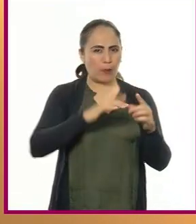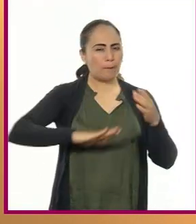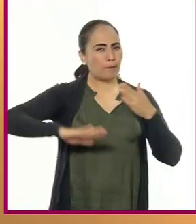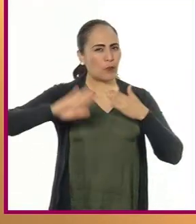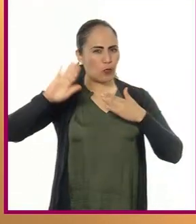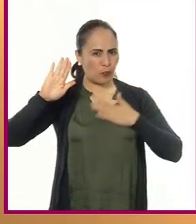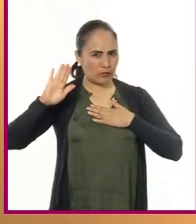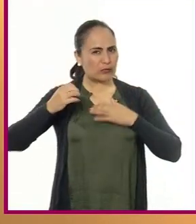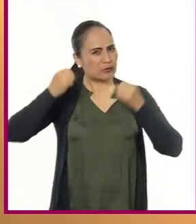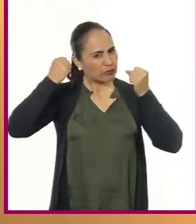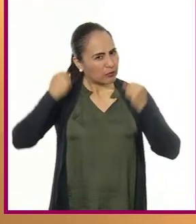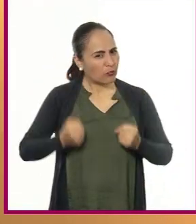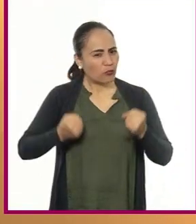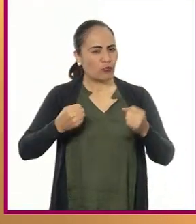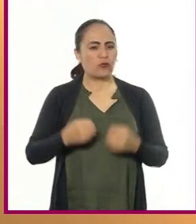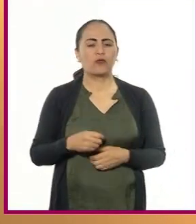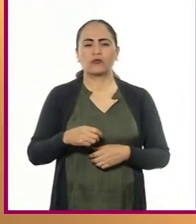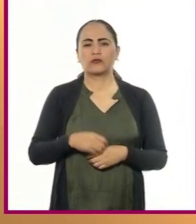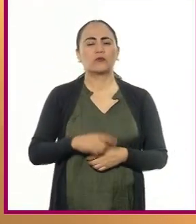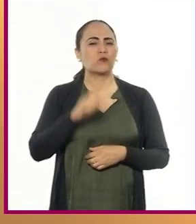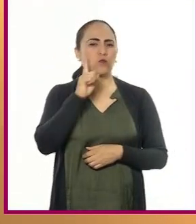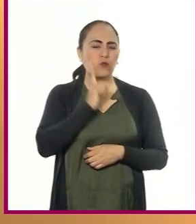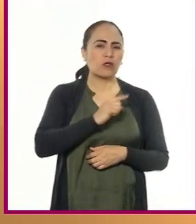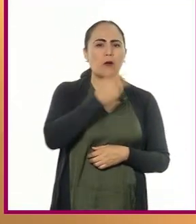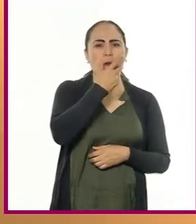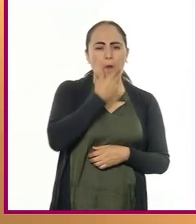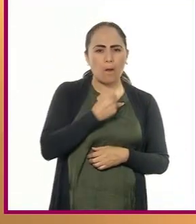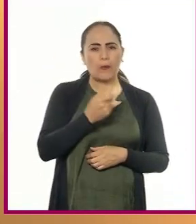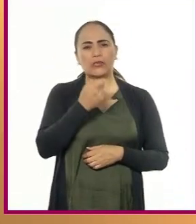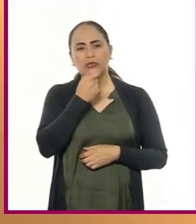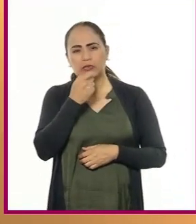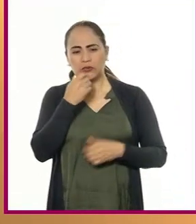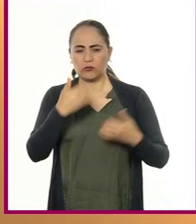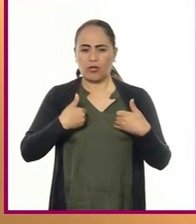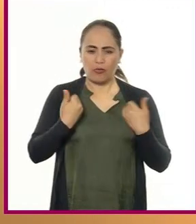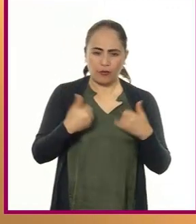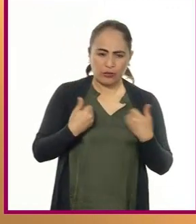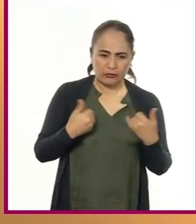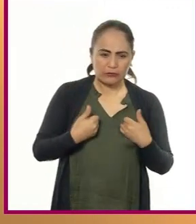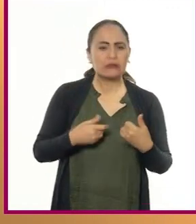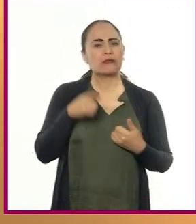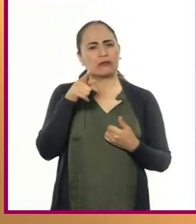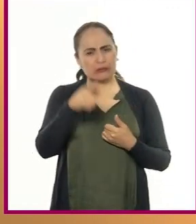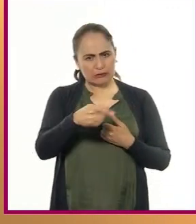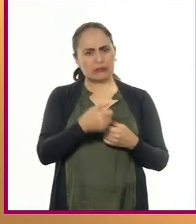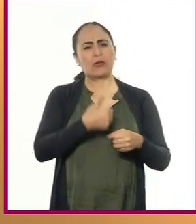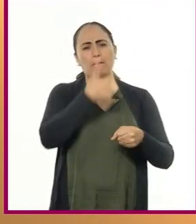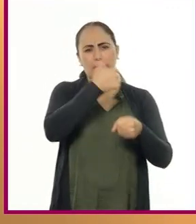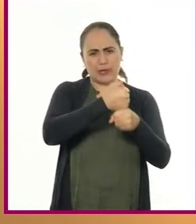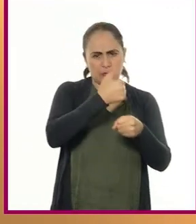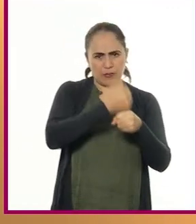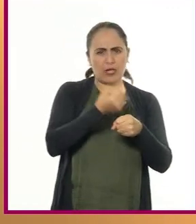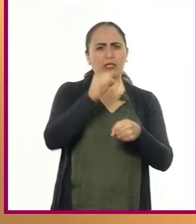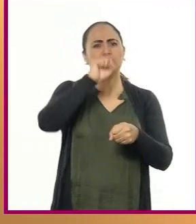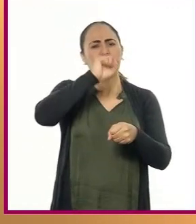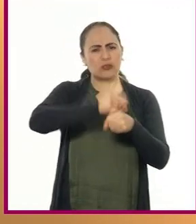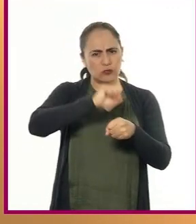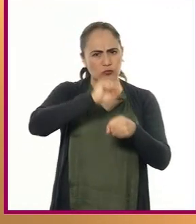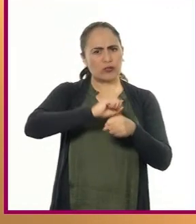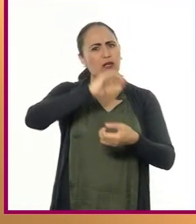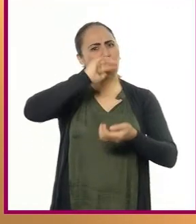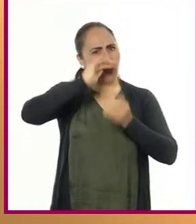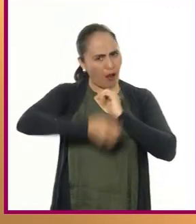de garantizar que todas las niñas, niños y adolescentes terminen los ciclos de la enseñanza